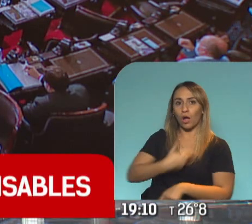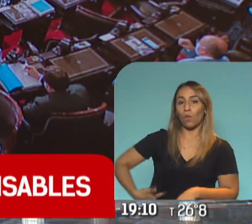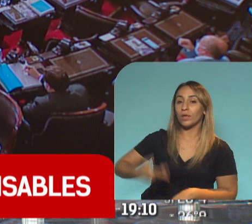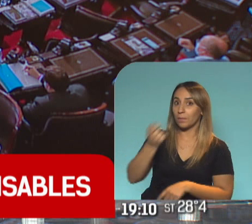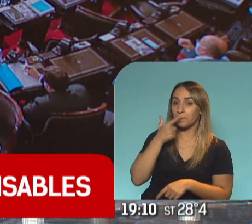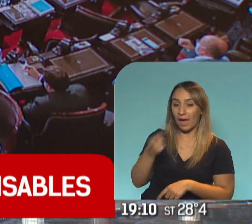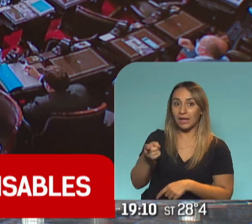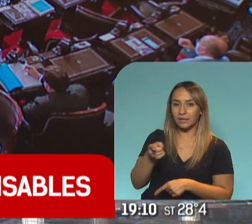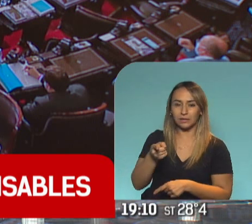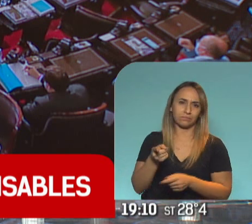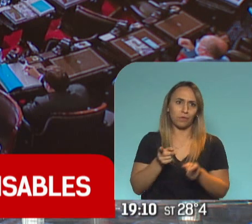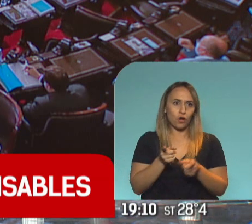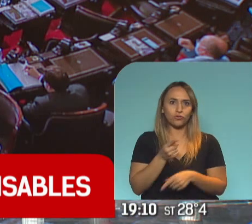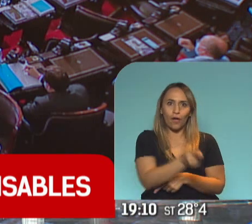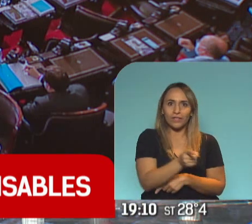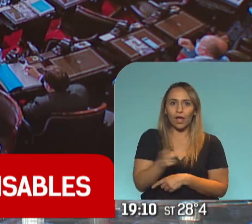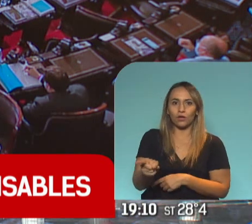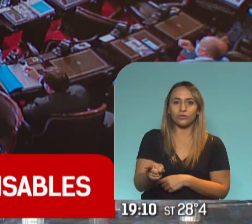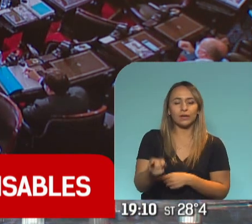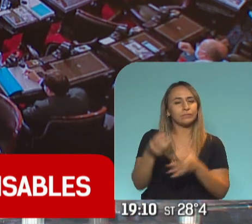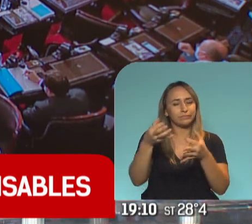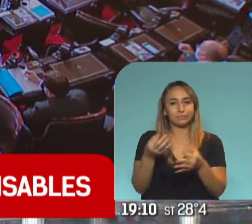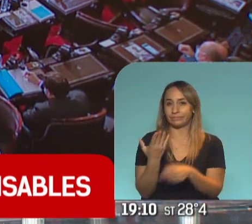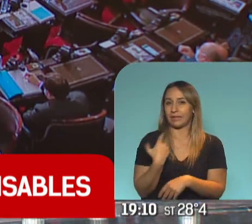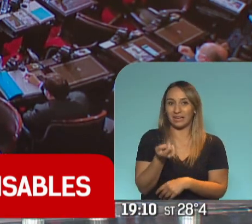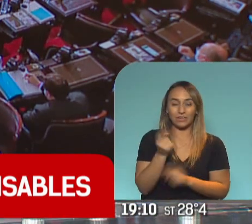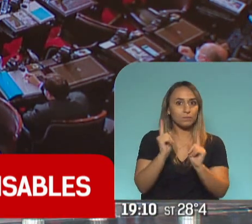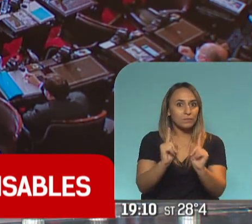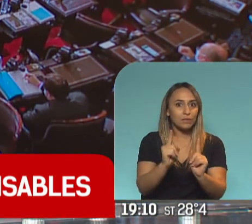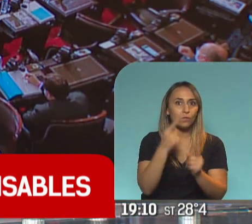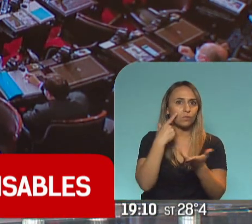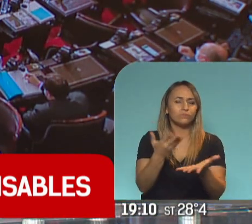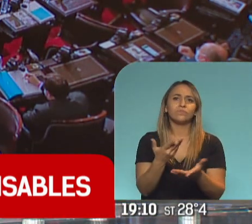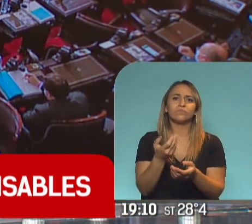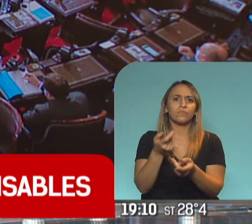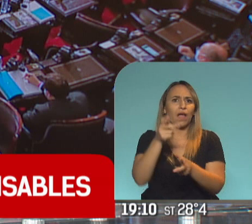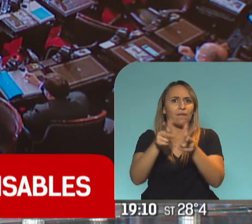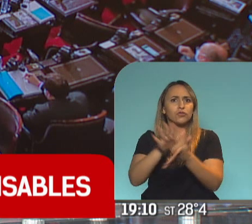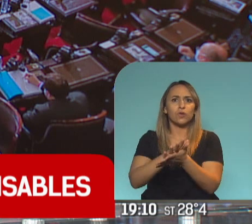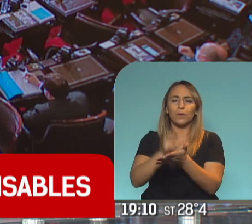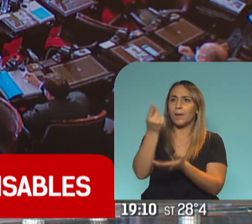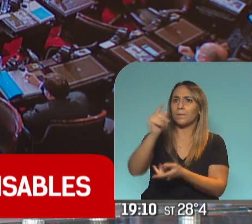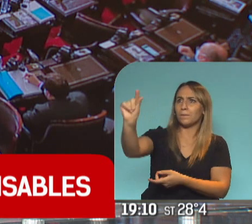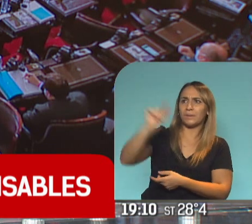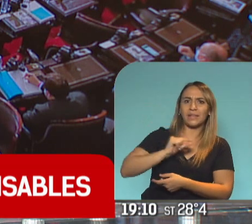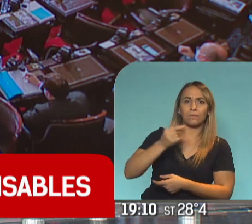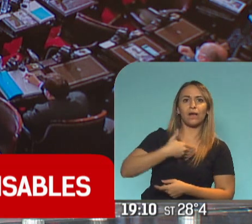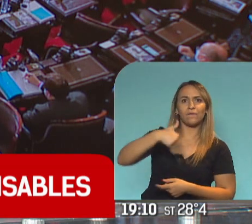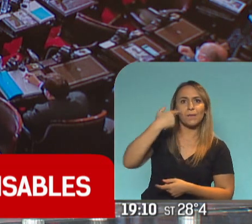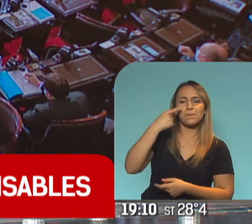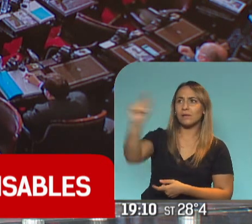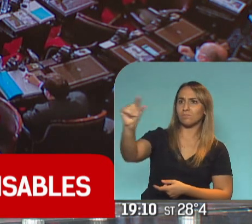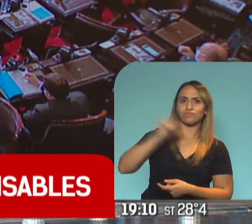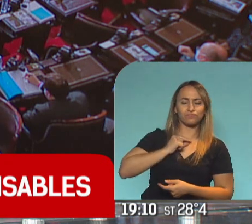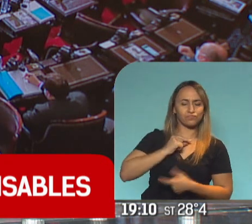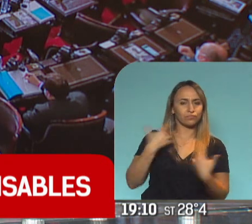en el sentido puntual de lo que escuchamos hace segundos nada más, ese préstamo histórico otorgado por el Fondo Monetario Internacional.